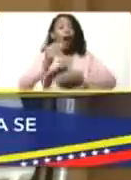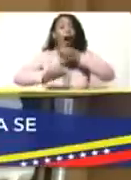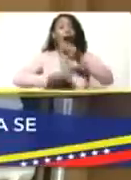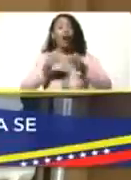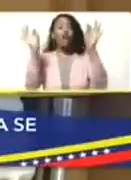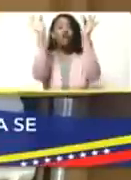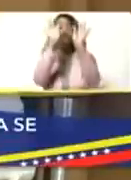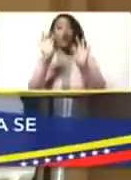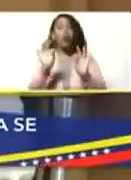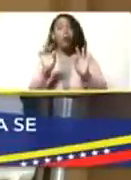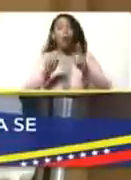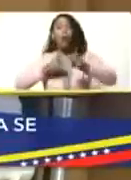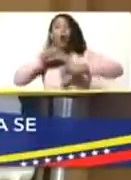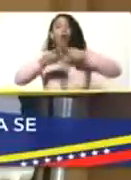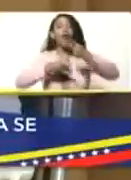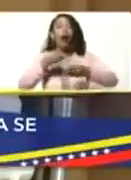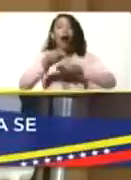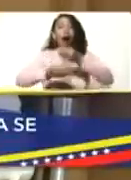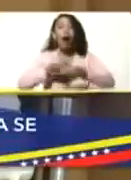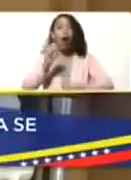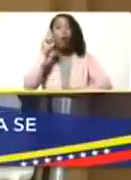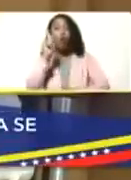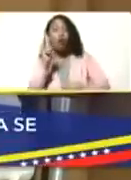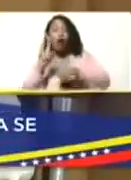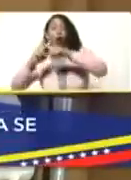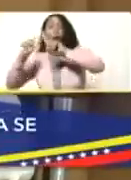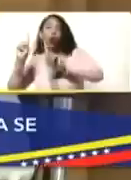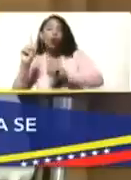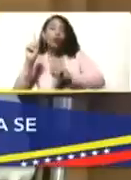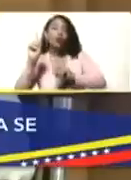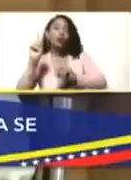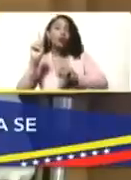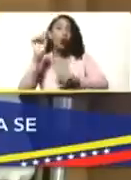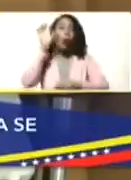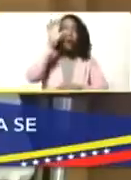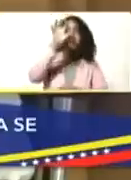políticas que se adopten en una u otra nación,